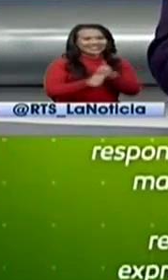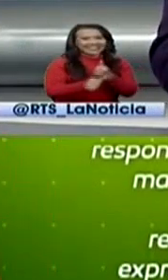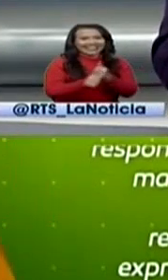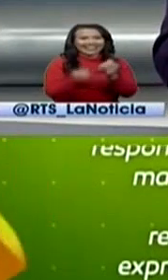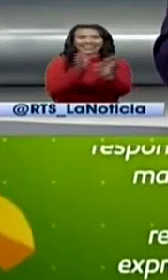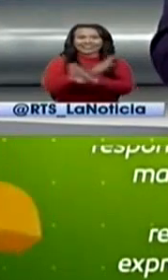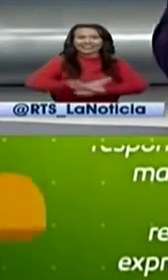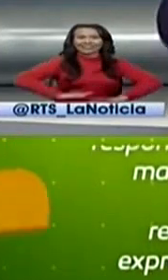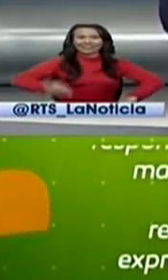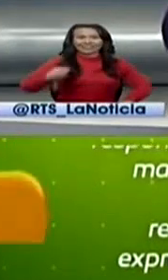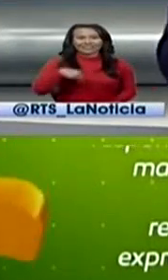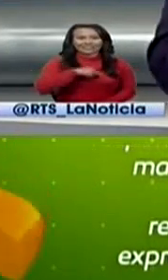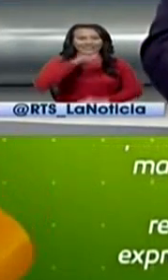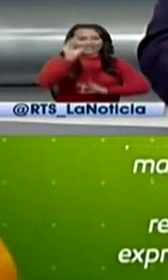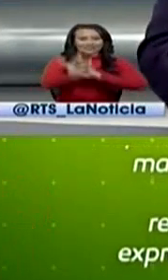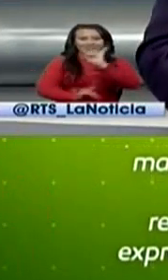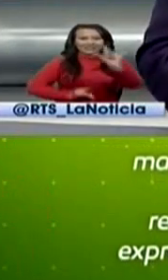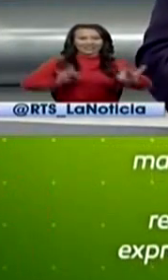campaña perfecta.